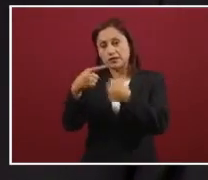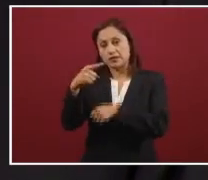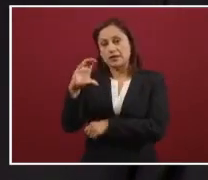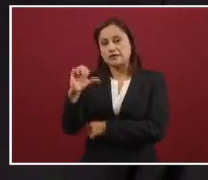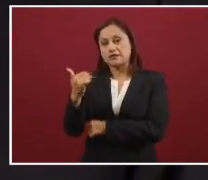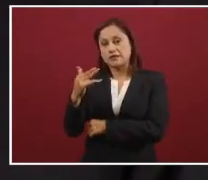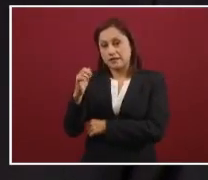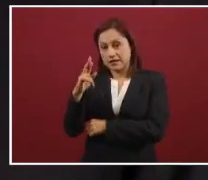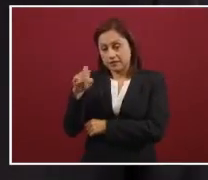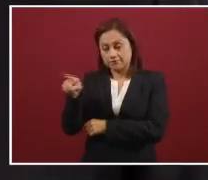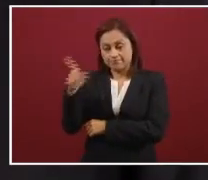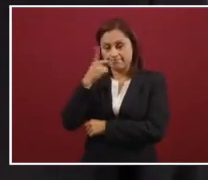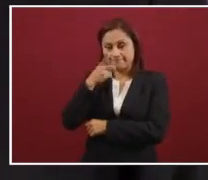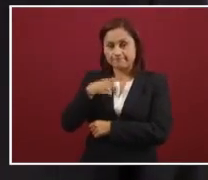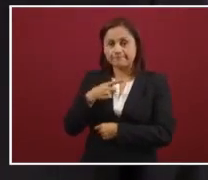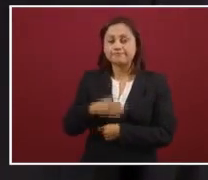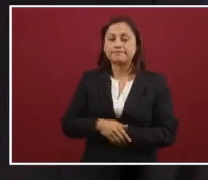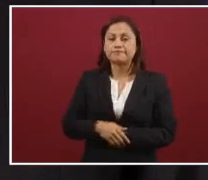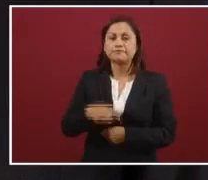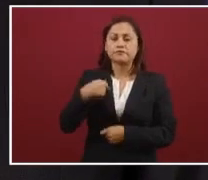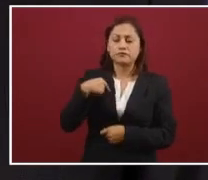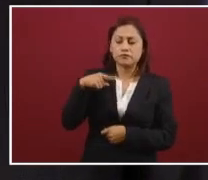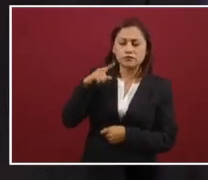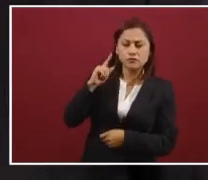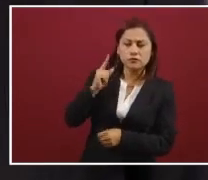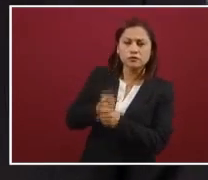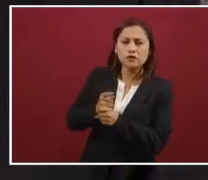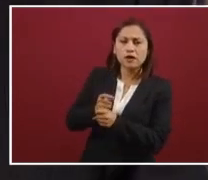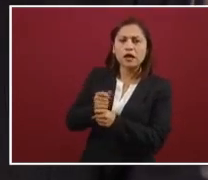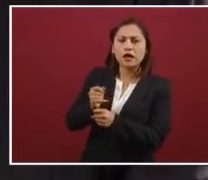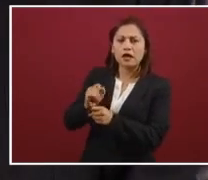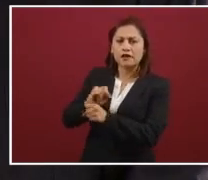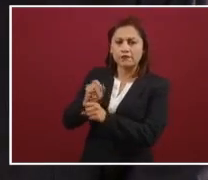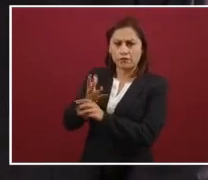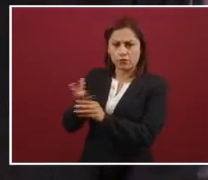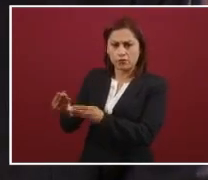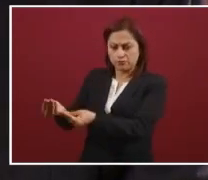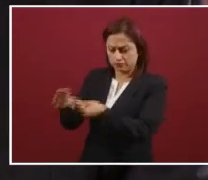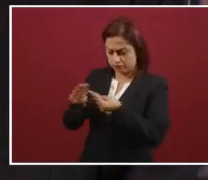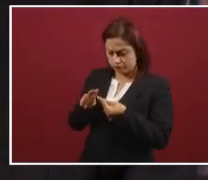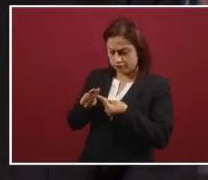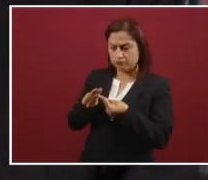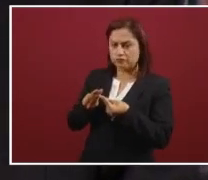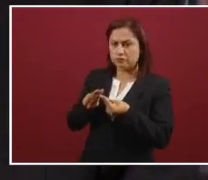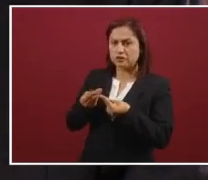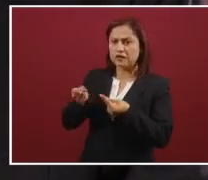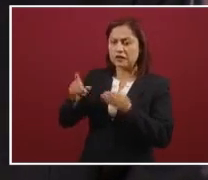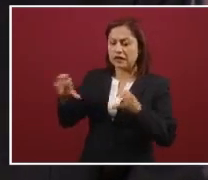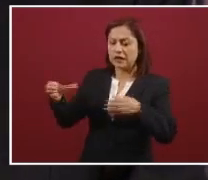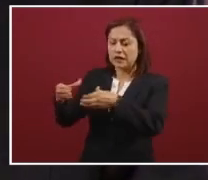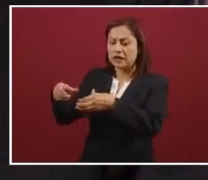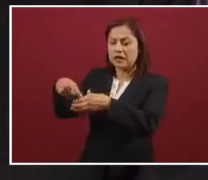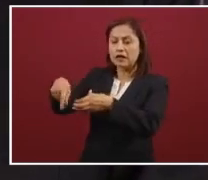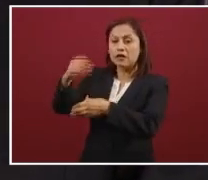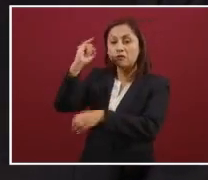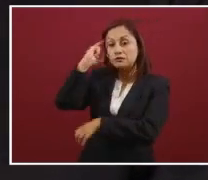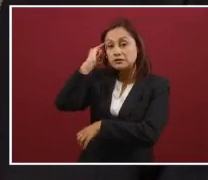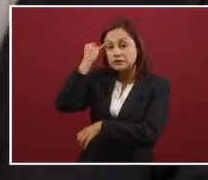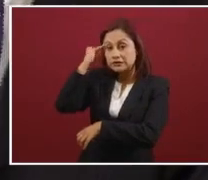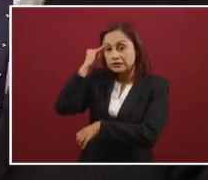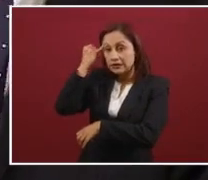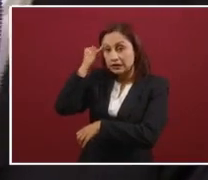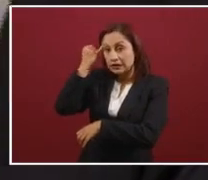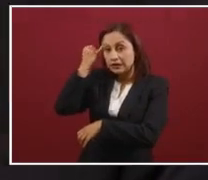lo que tengo como información es que las comunidades indígenas han tomado